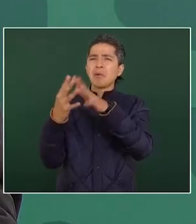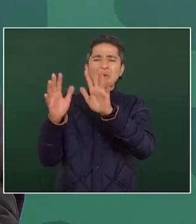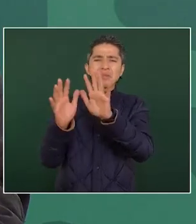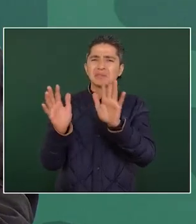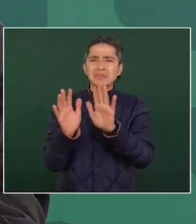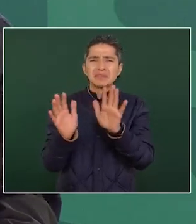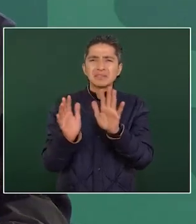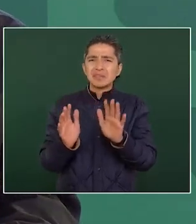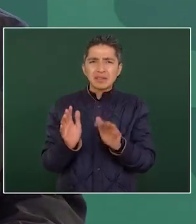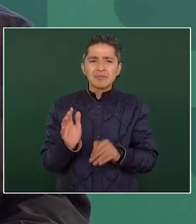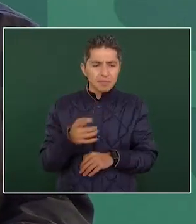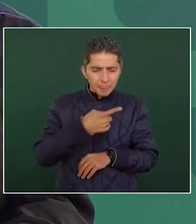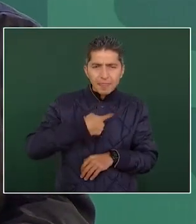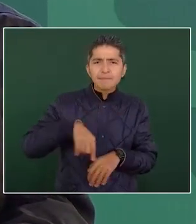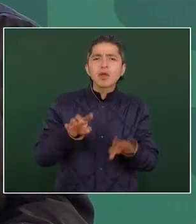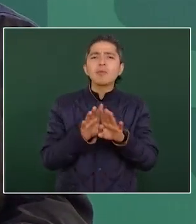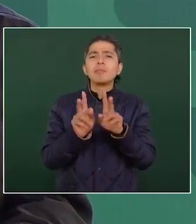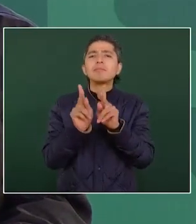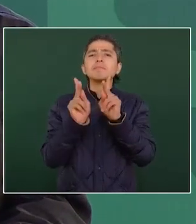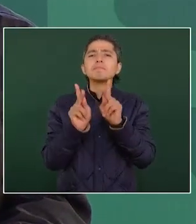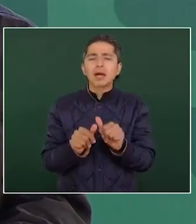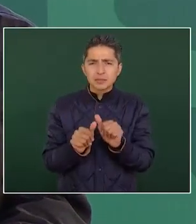a la resistencia civil pacífica.